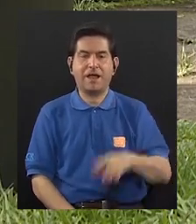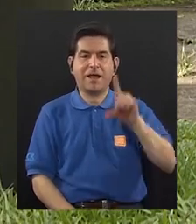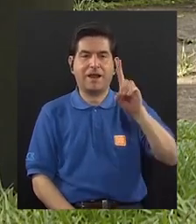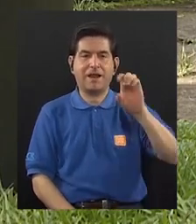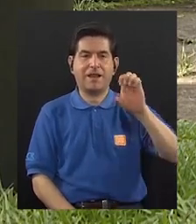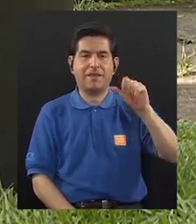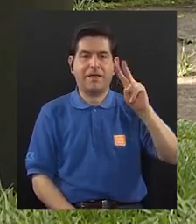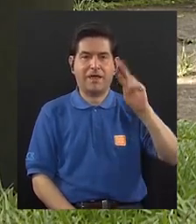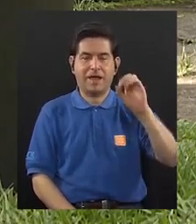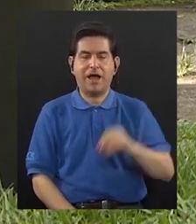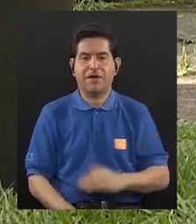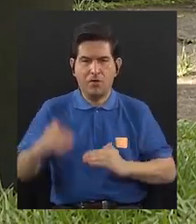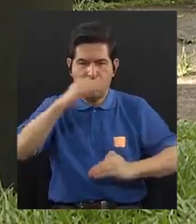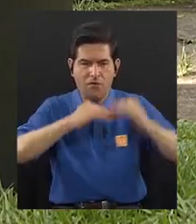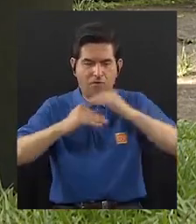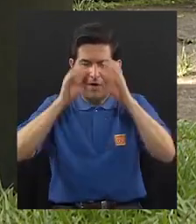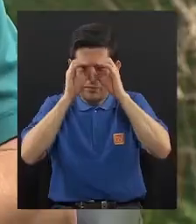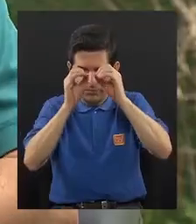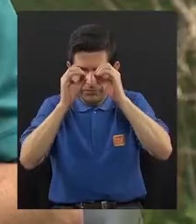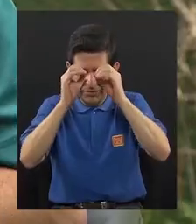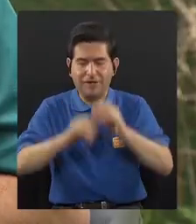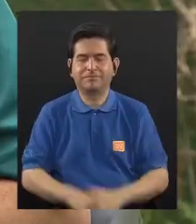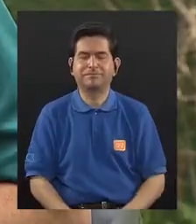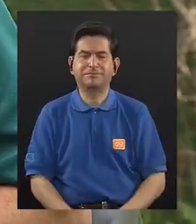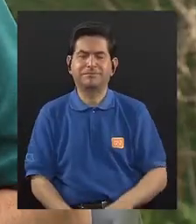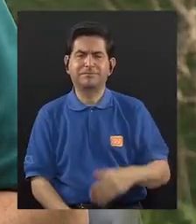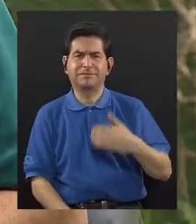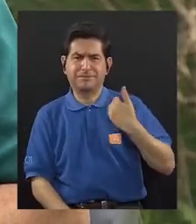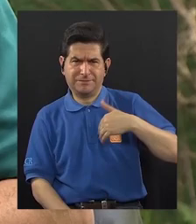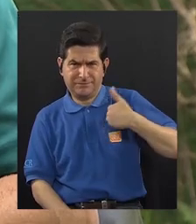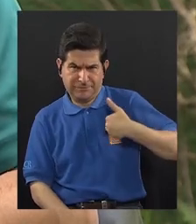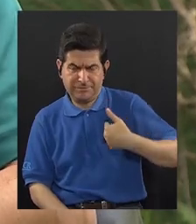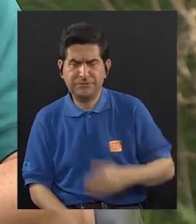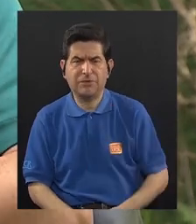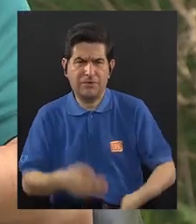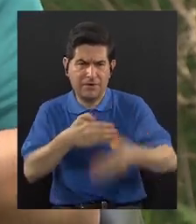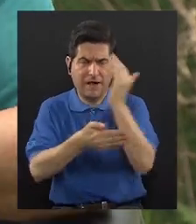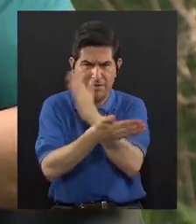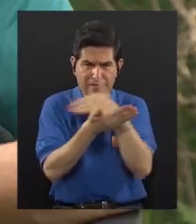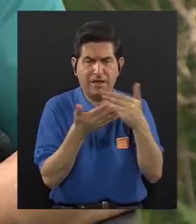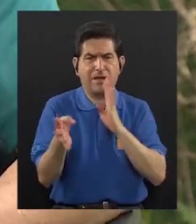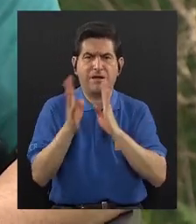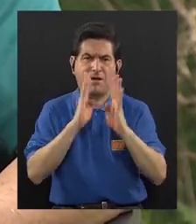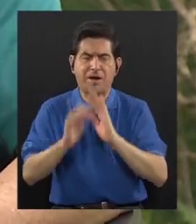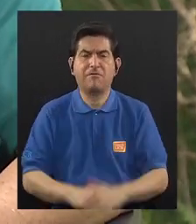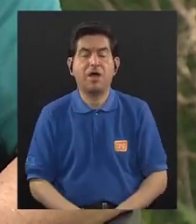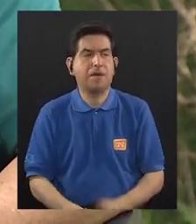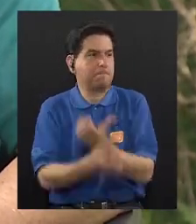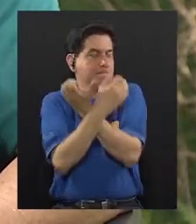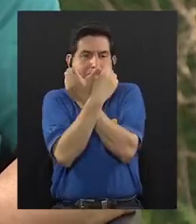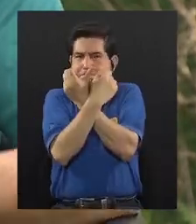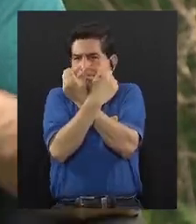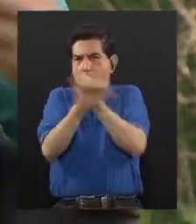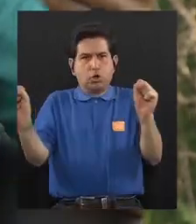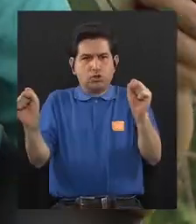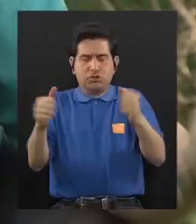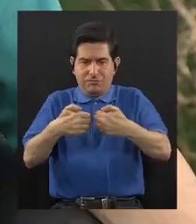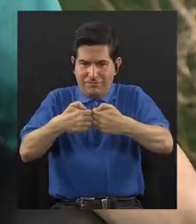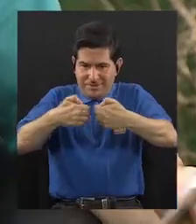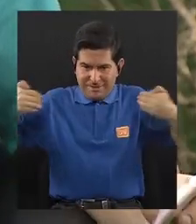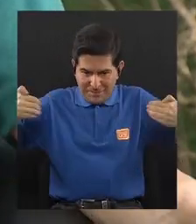el decano de la facultad de microbiología en lo que ha pasado pues conversábamos de que era imposible